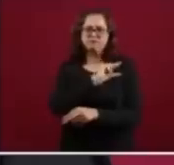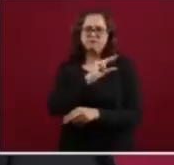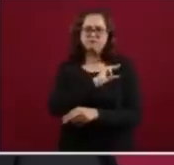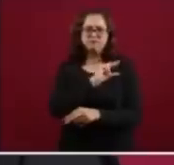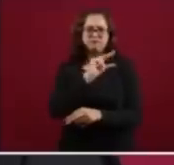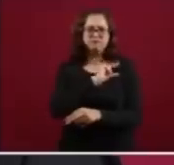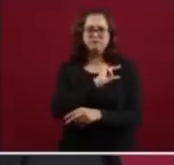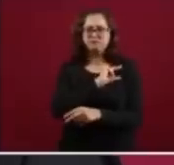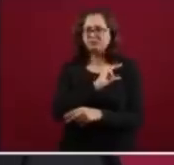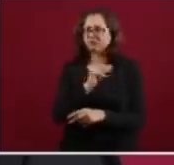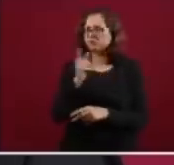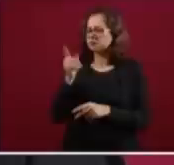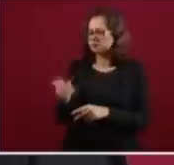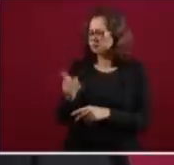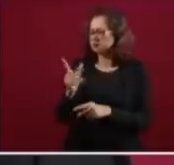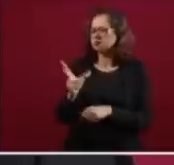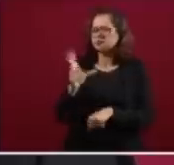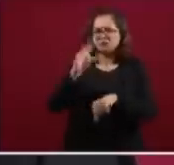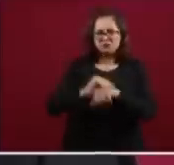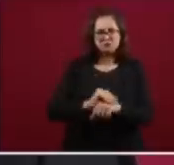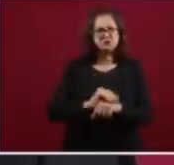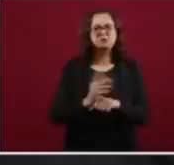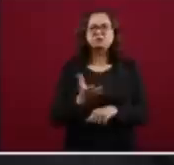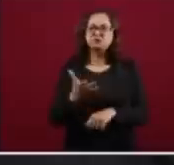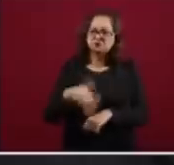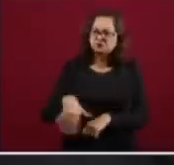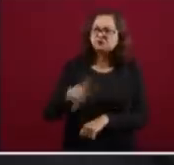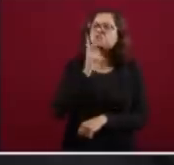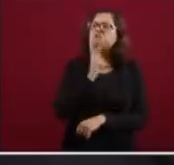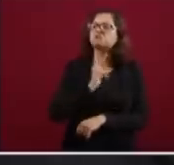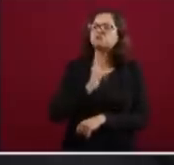la entrega de las concesiones para el petróleo